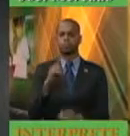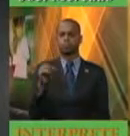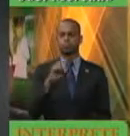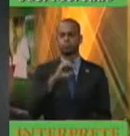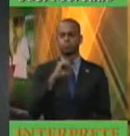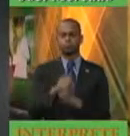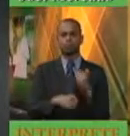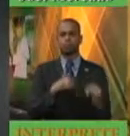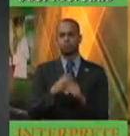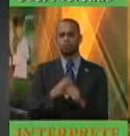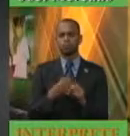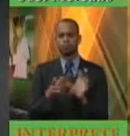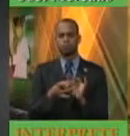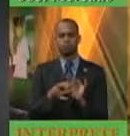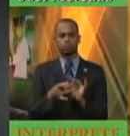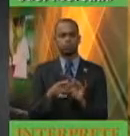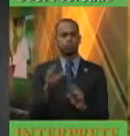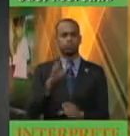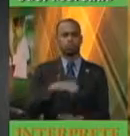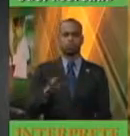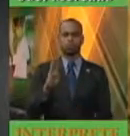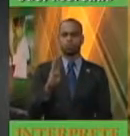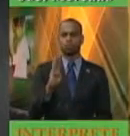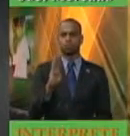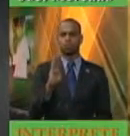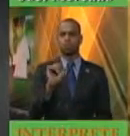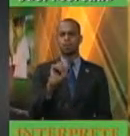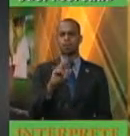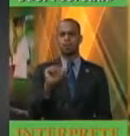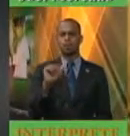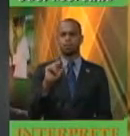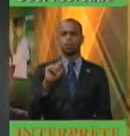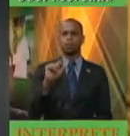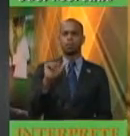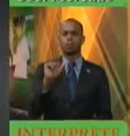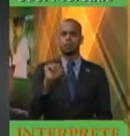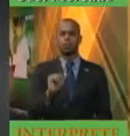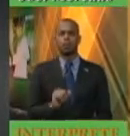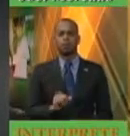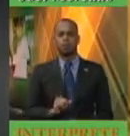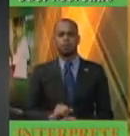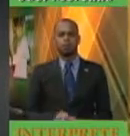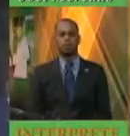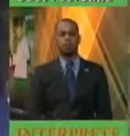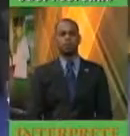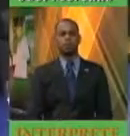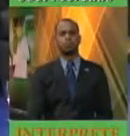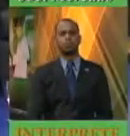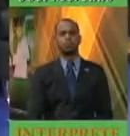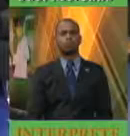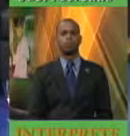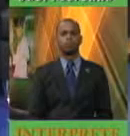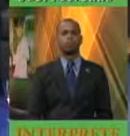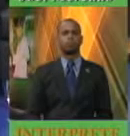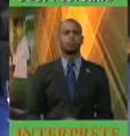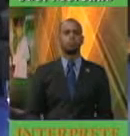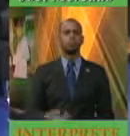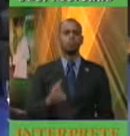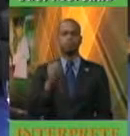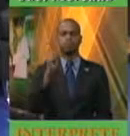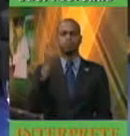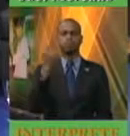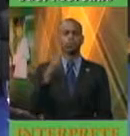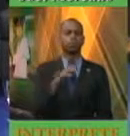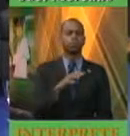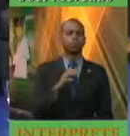de... Sí, de, sí, la, de, la, barran, de la batalla de la Barranquita. Y a través del enlace, sí, que es José